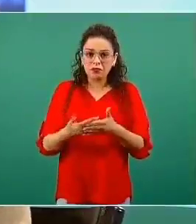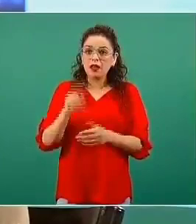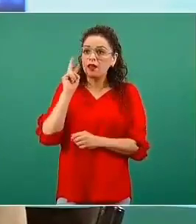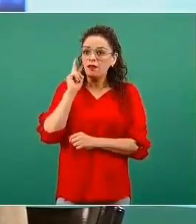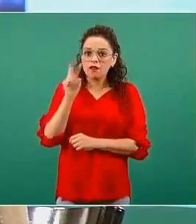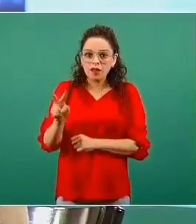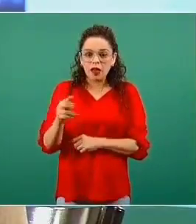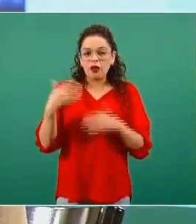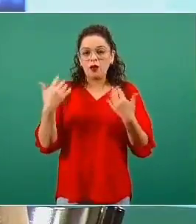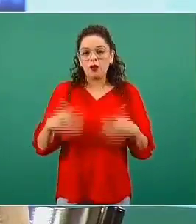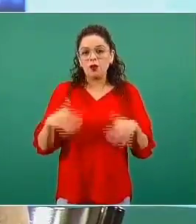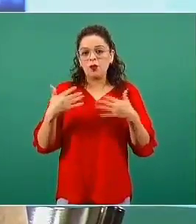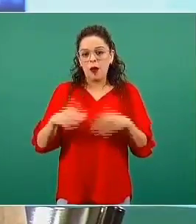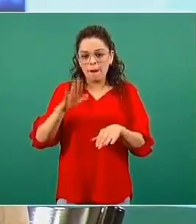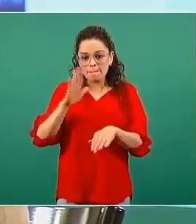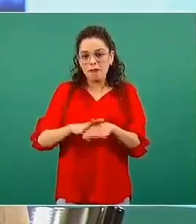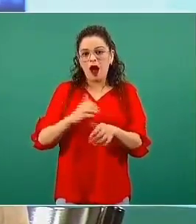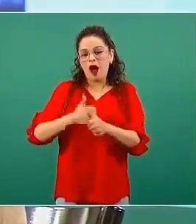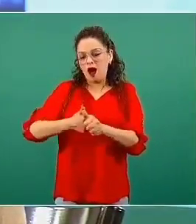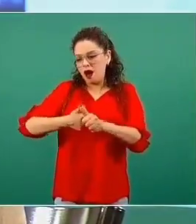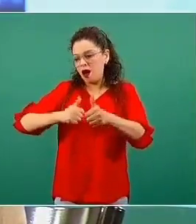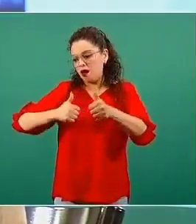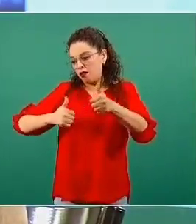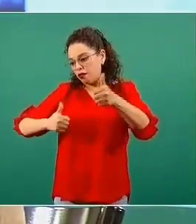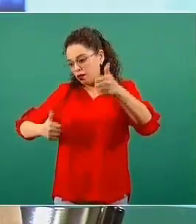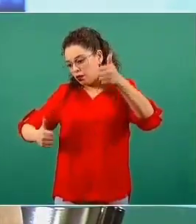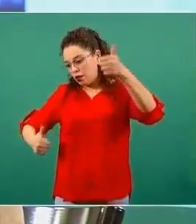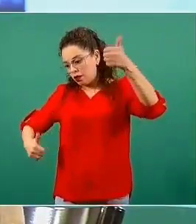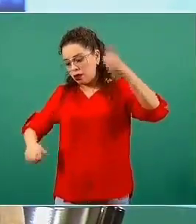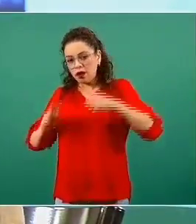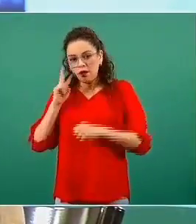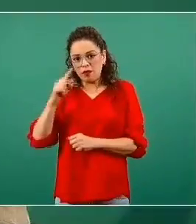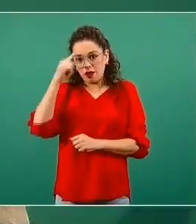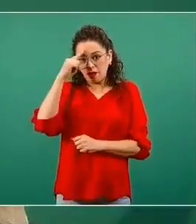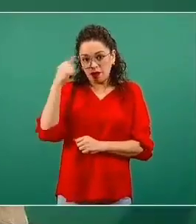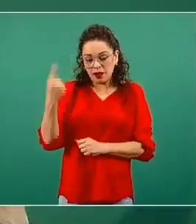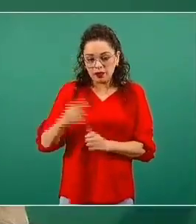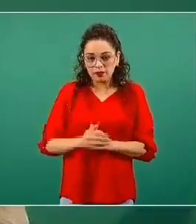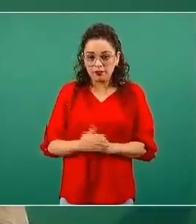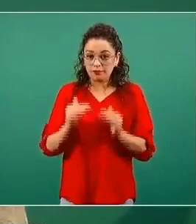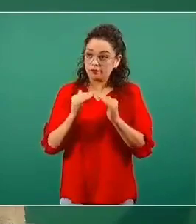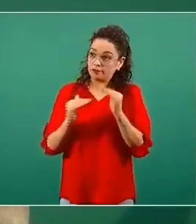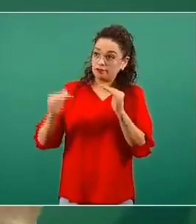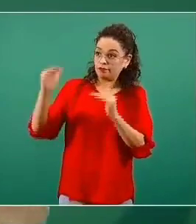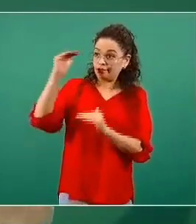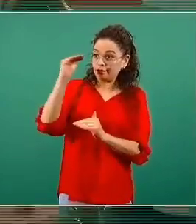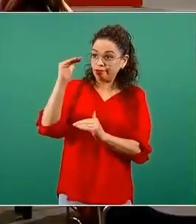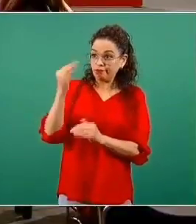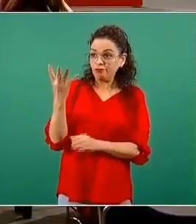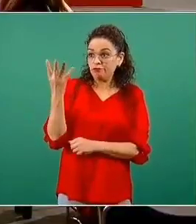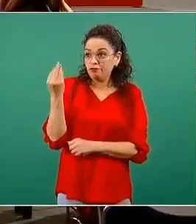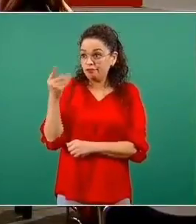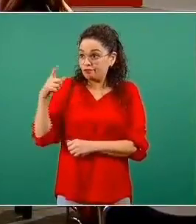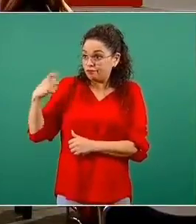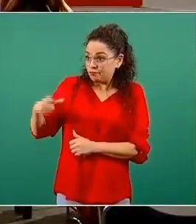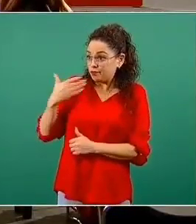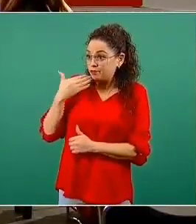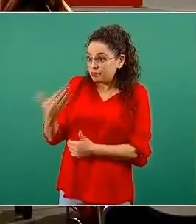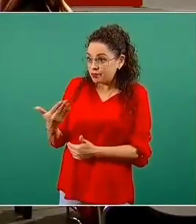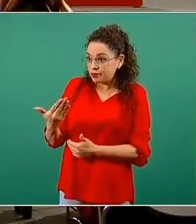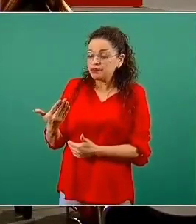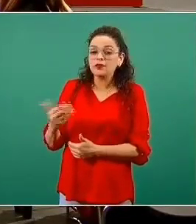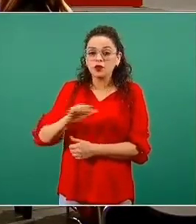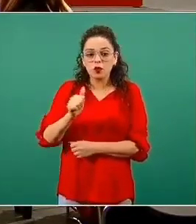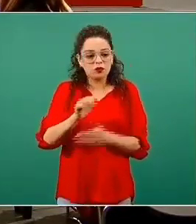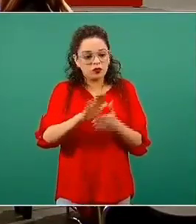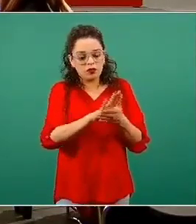hecho más amplia la brecha de quienes tienen cada vez más y quienes tienen cada vez menos. Y cómo esa realidad